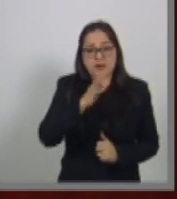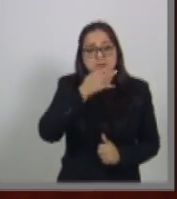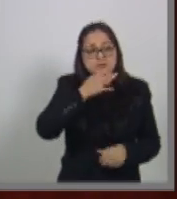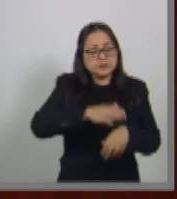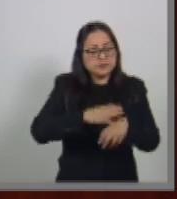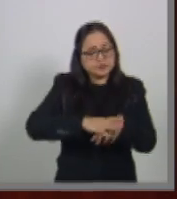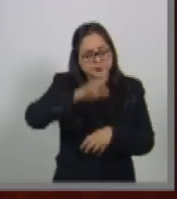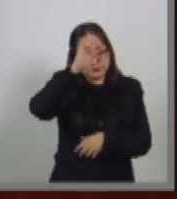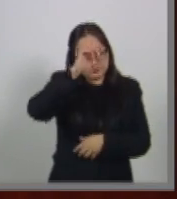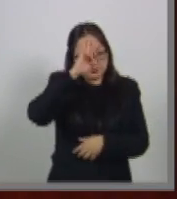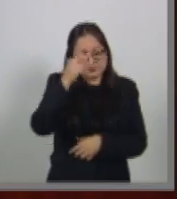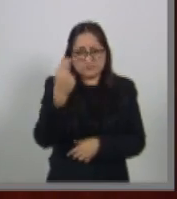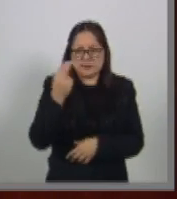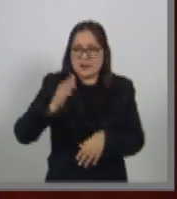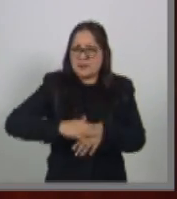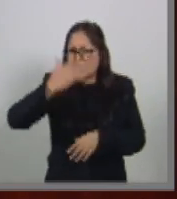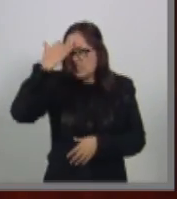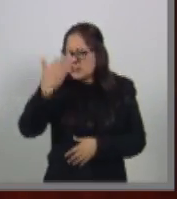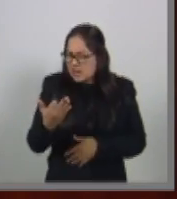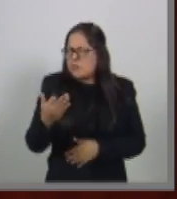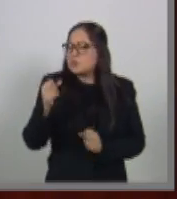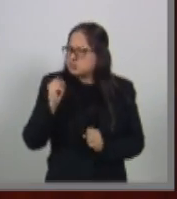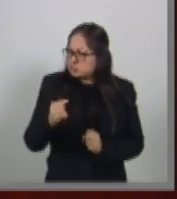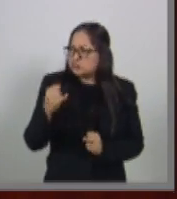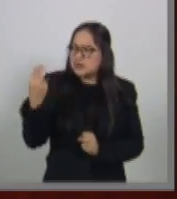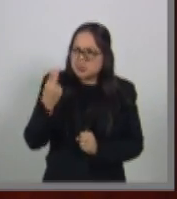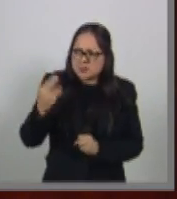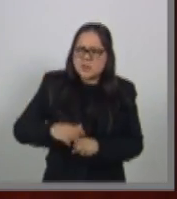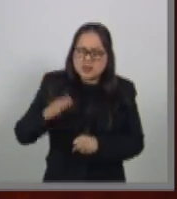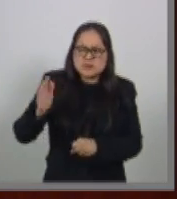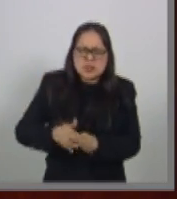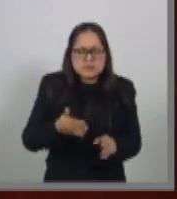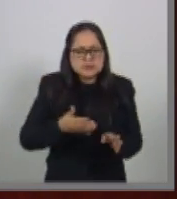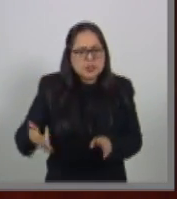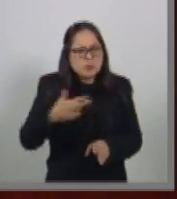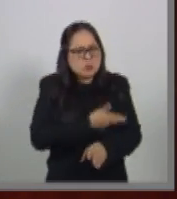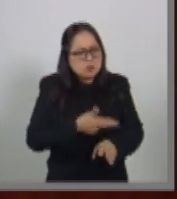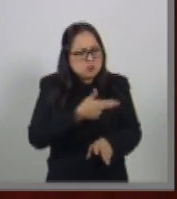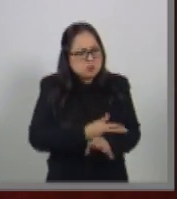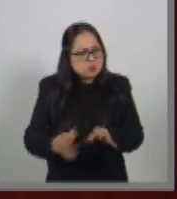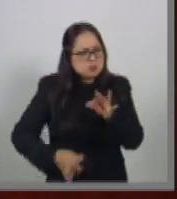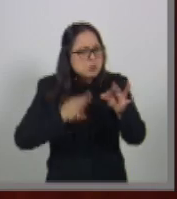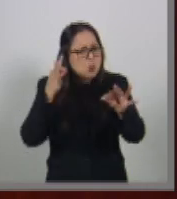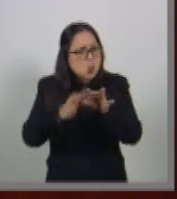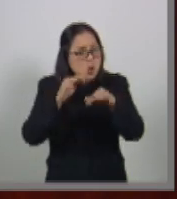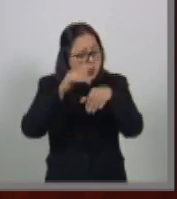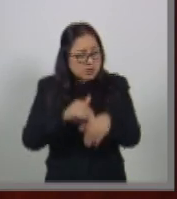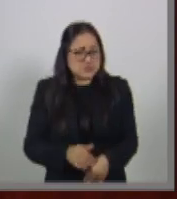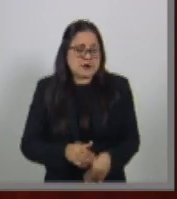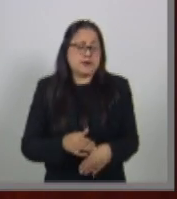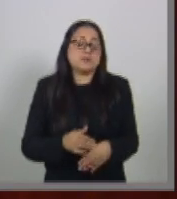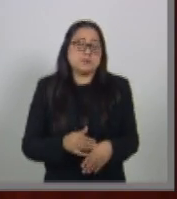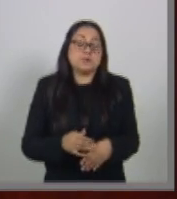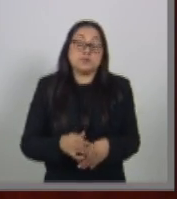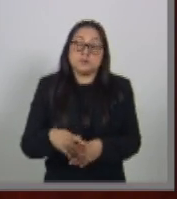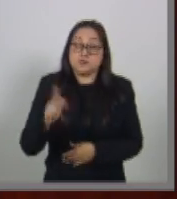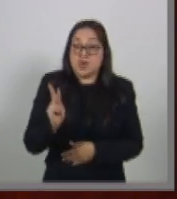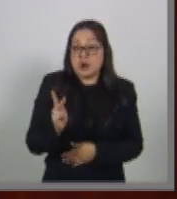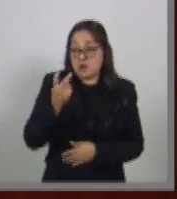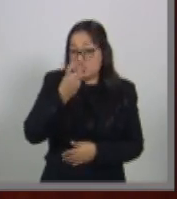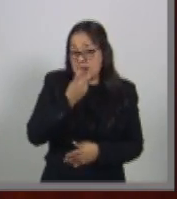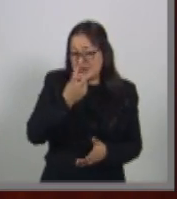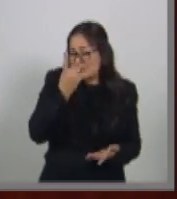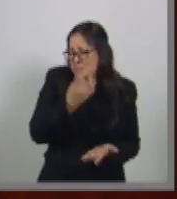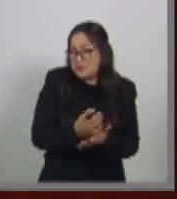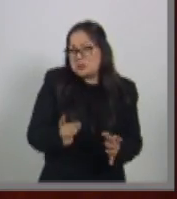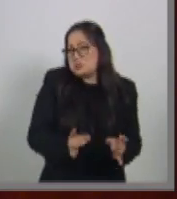recomendaciones que requieren de un tiempo mayor para poder ser cumplidas. Sin embargo, estas deben ser la